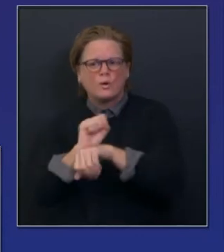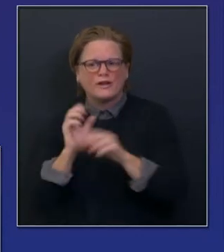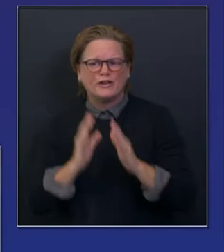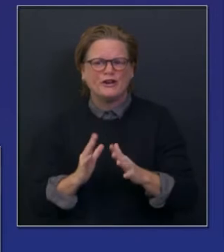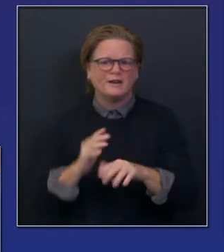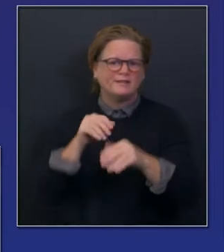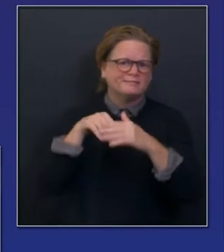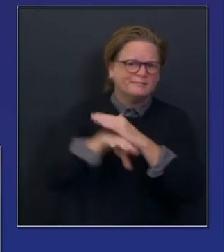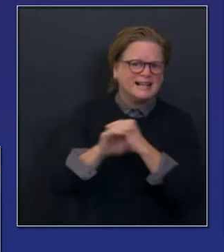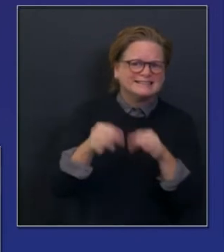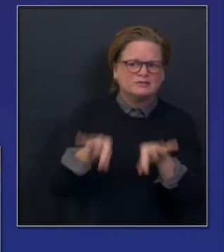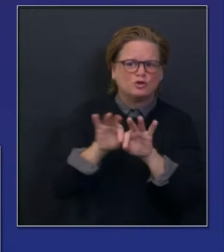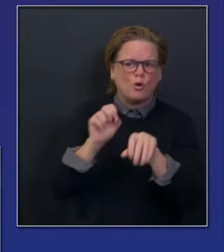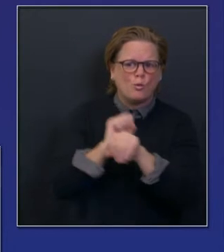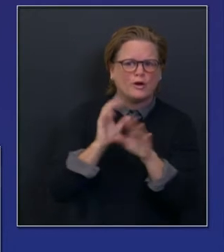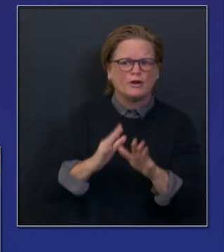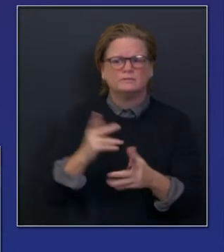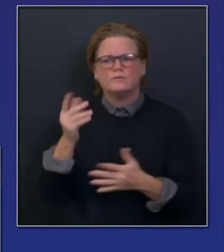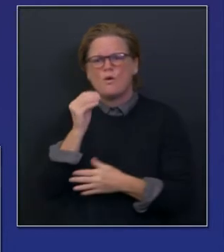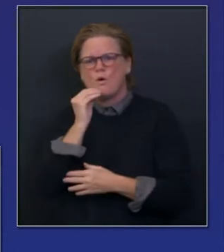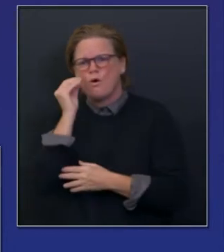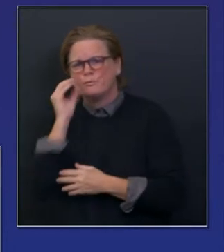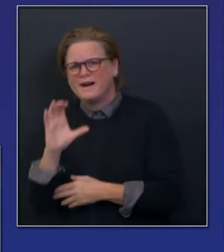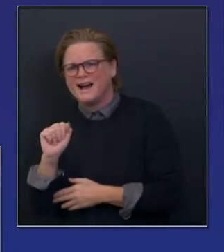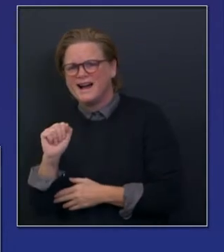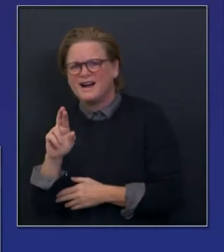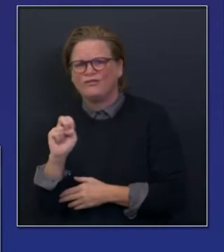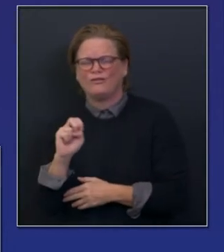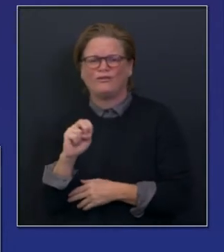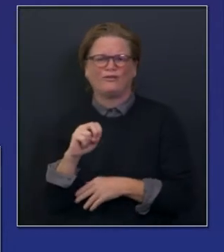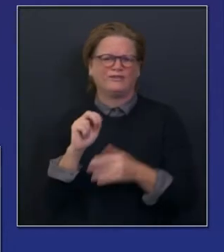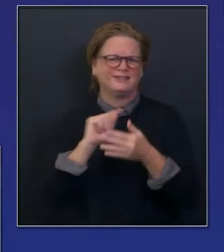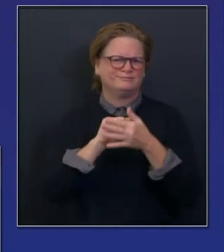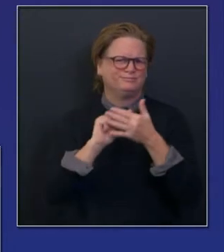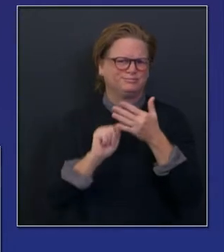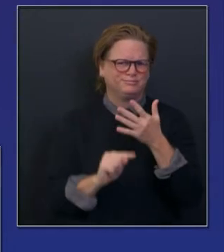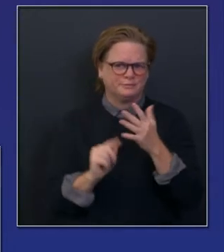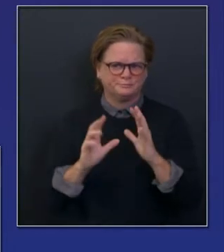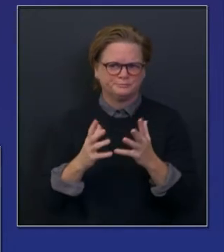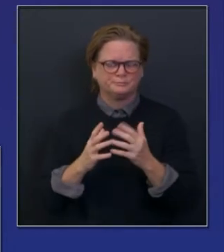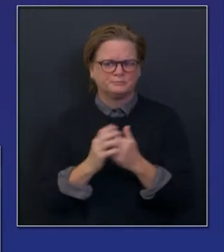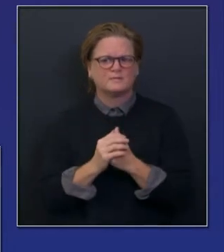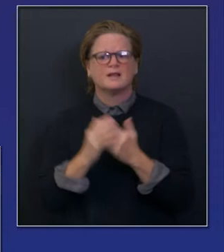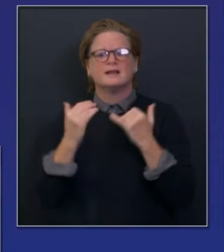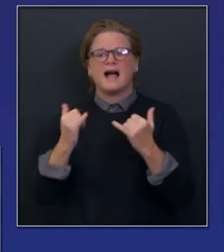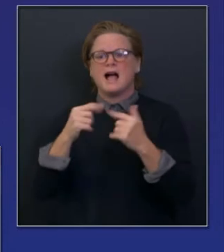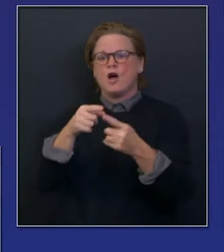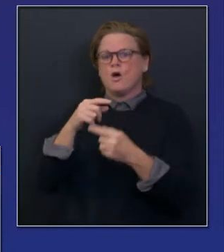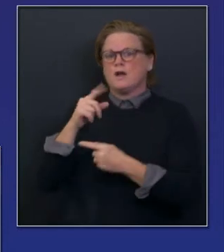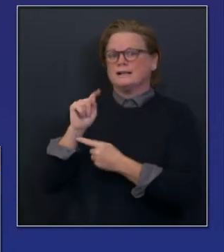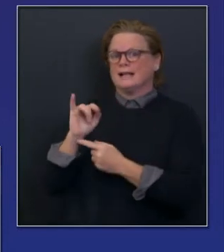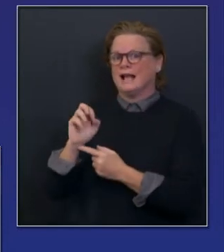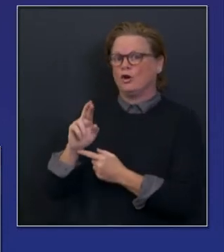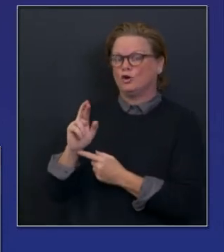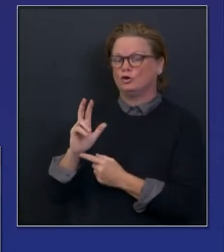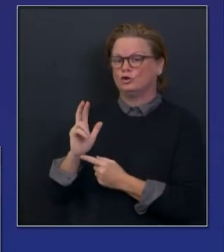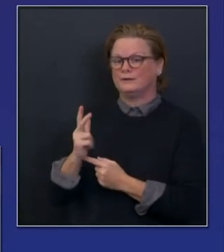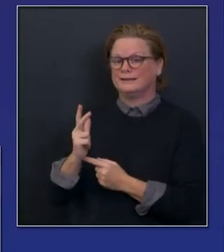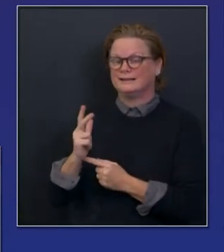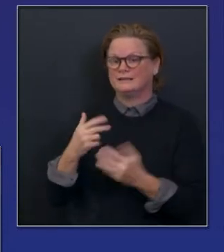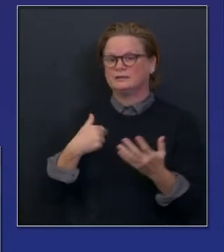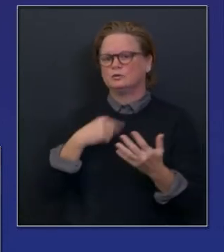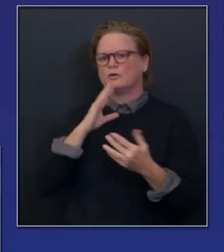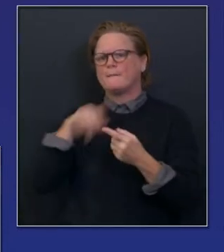sociales en casas. Así se dan una idea de a quién abarca el nivel 1B.